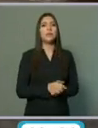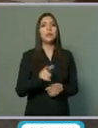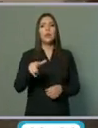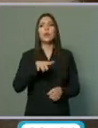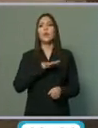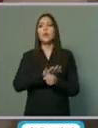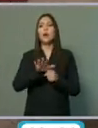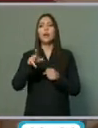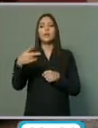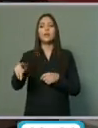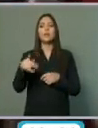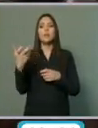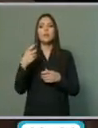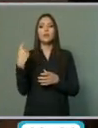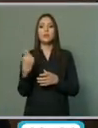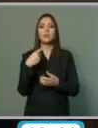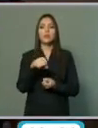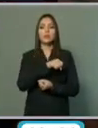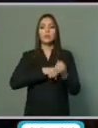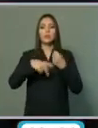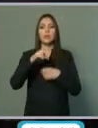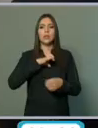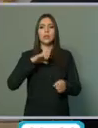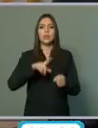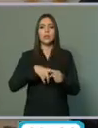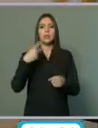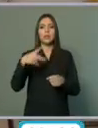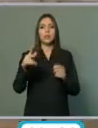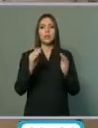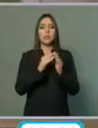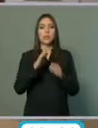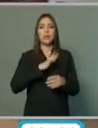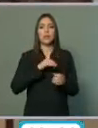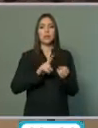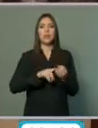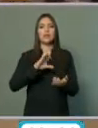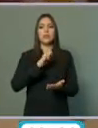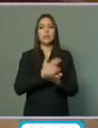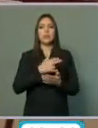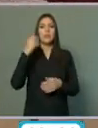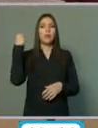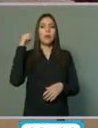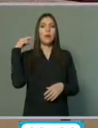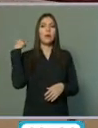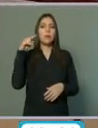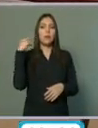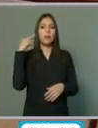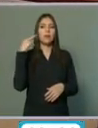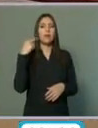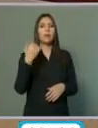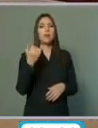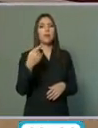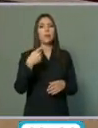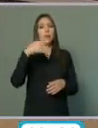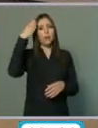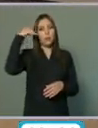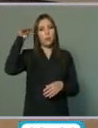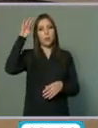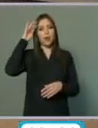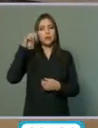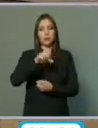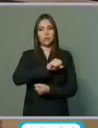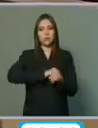cuál es? Una mezcla especial que tenemos que se llama mezcla de la casa que lleva grano de Chiapas, Oaxaca, Veracruz, Caracolillo y tipo cubano.